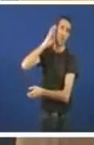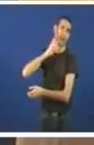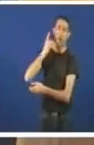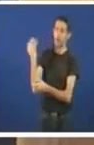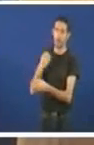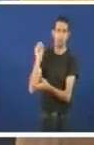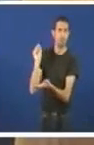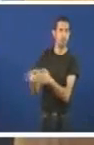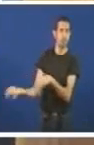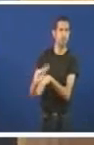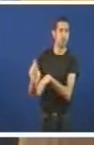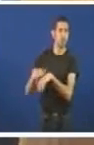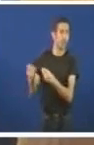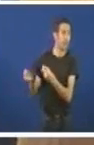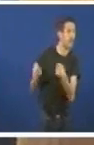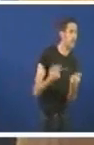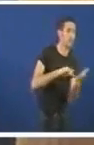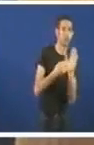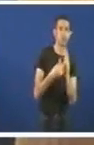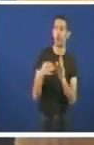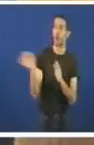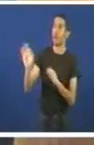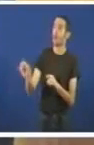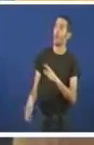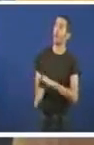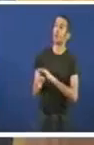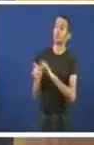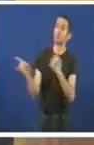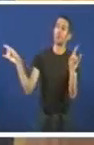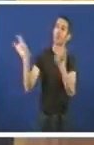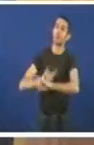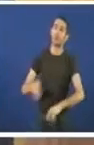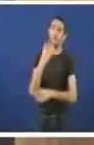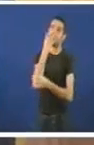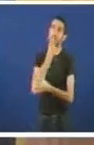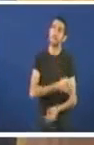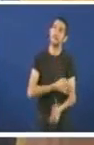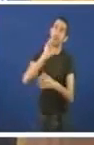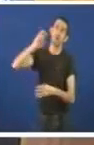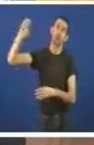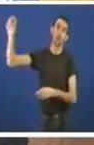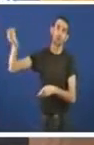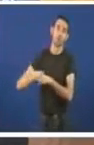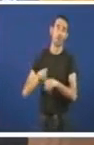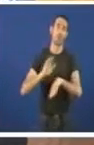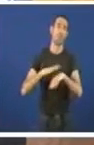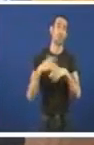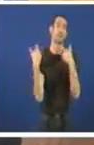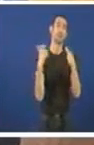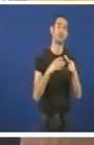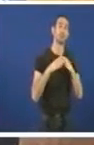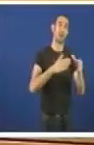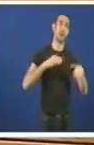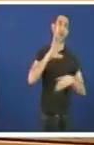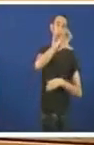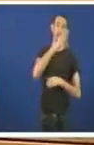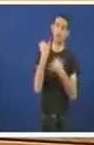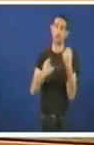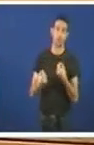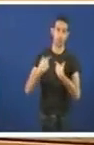vai a continuar justificando os seus incumprimentos co sector naval no noso país. Pero ten tamén, señor Núñez